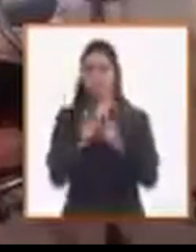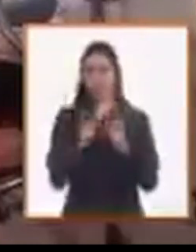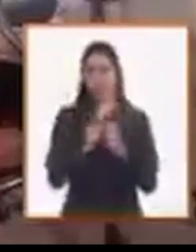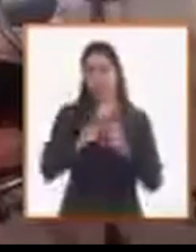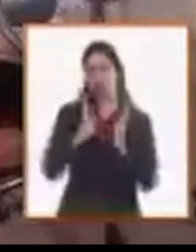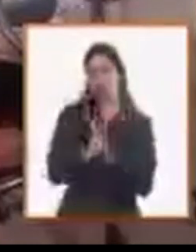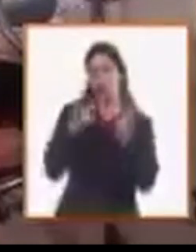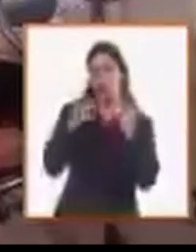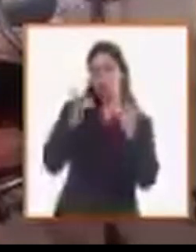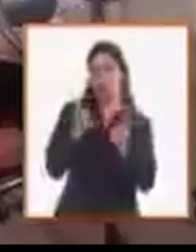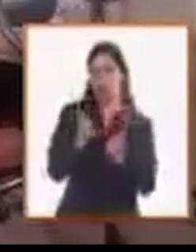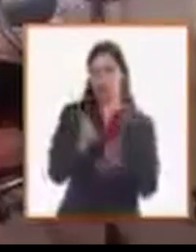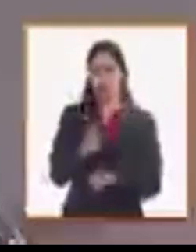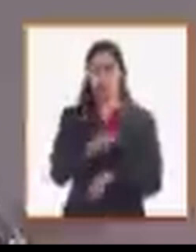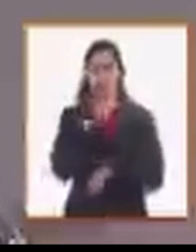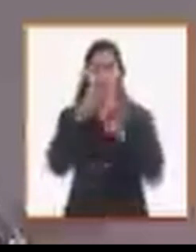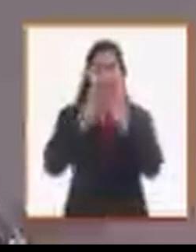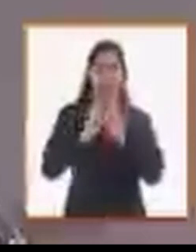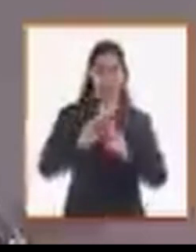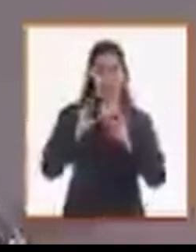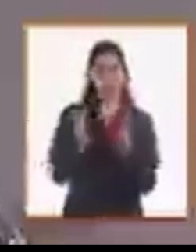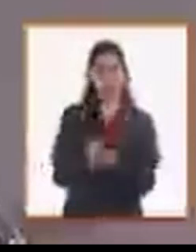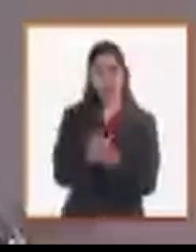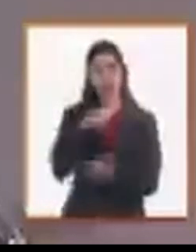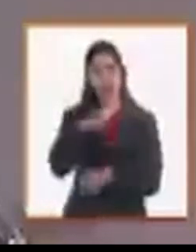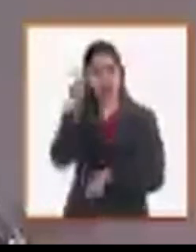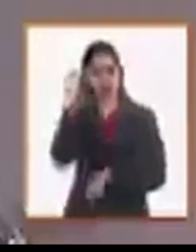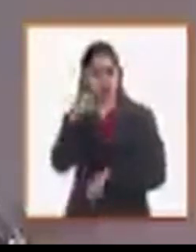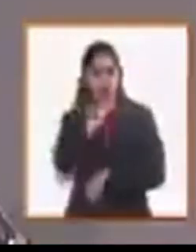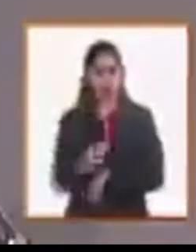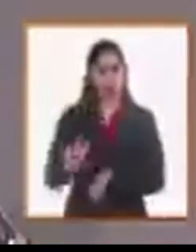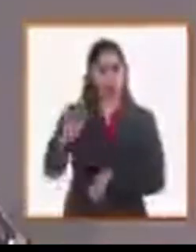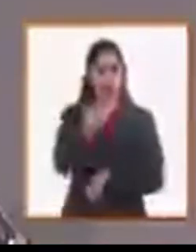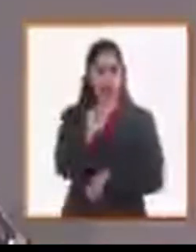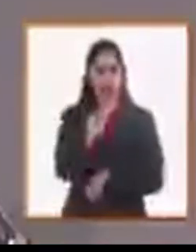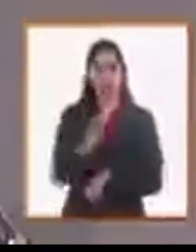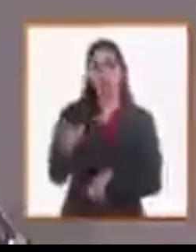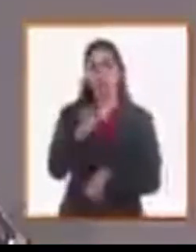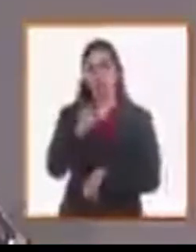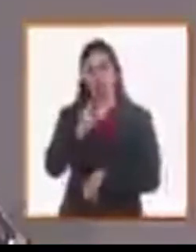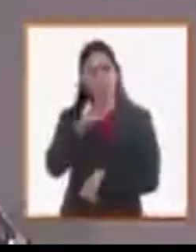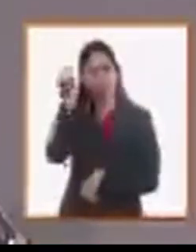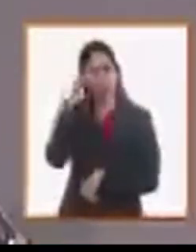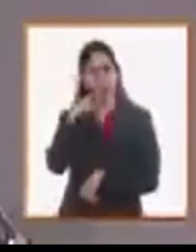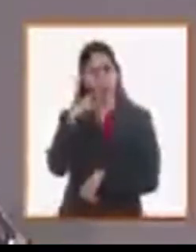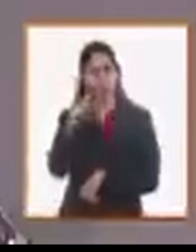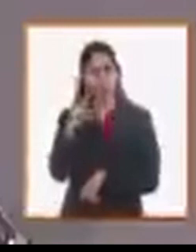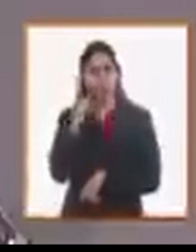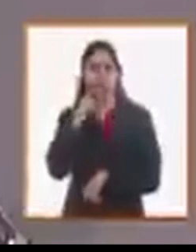familia que vi lo que era el socialismo y vi lo que era el no